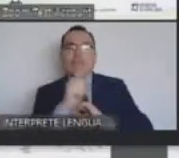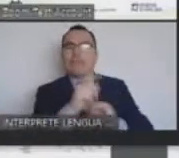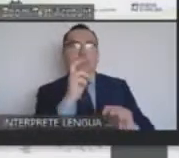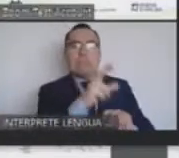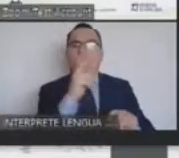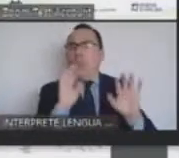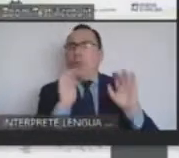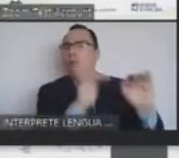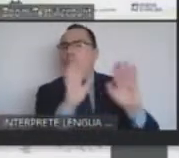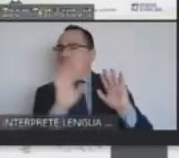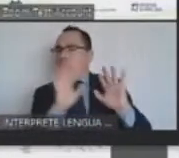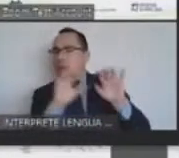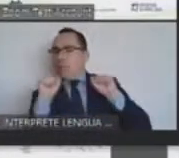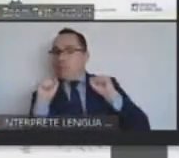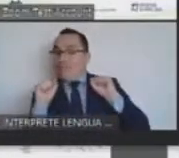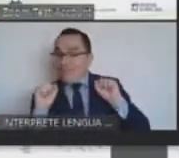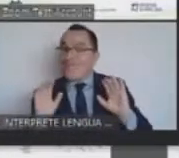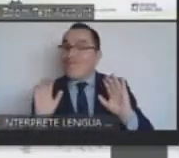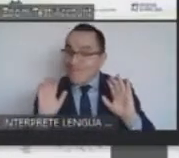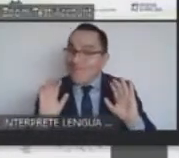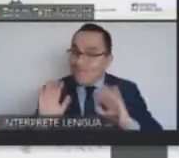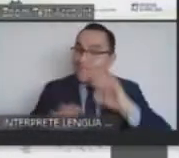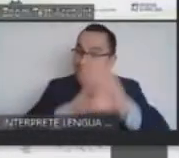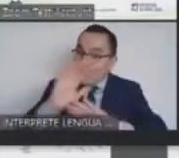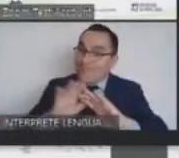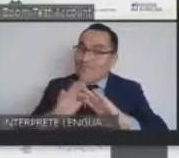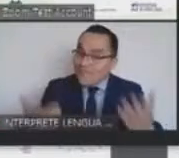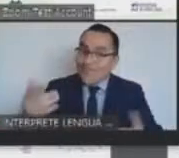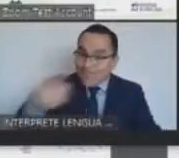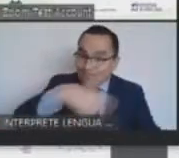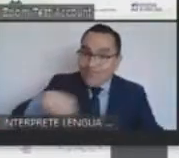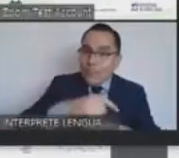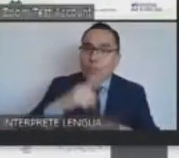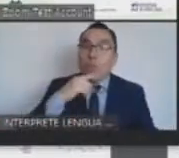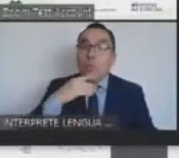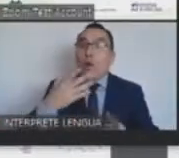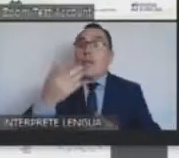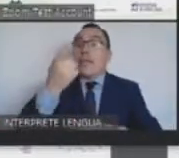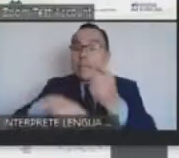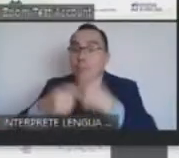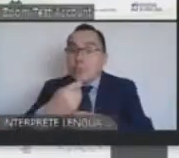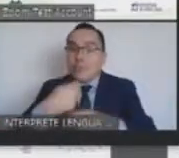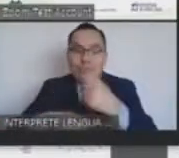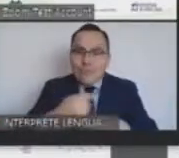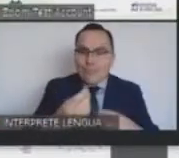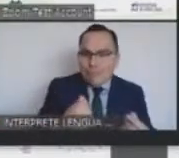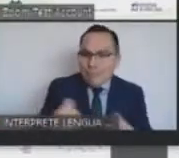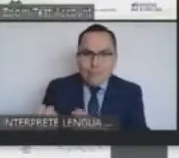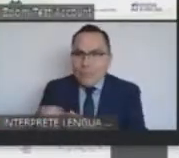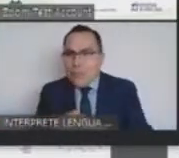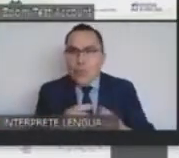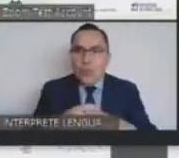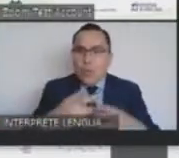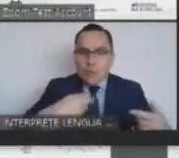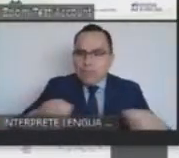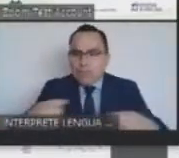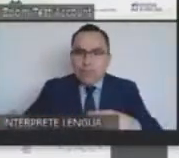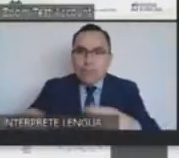intencional. También lleva mejores mercados. Los mercados financieros eficientes